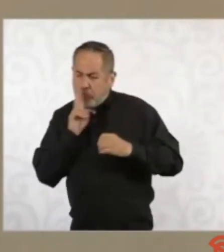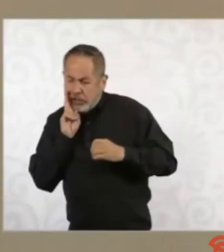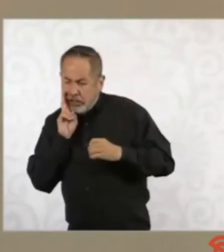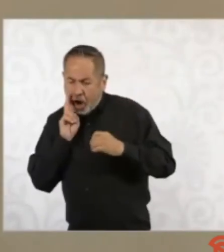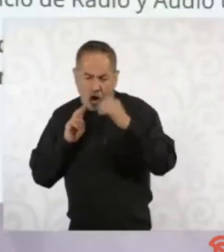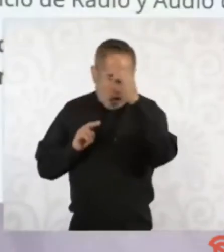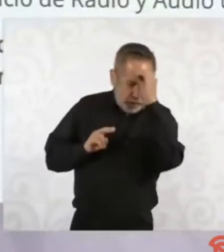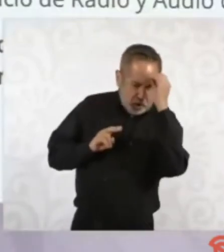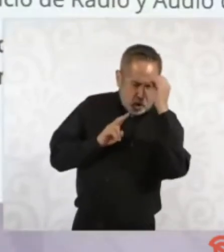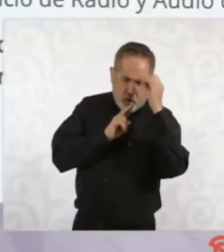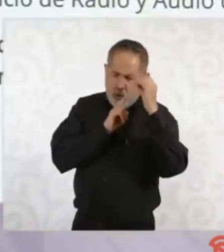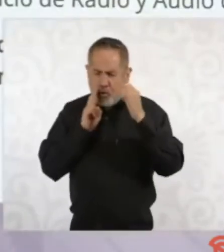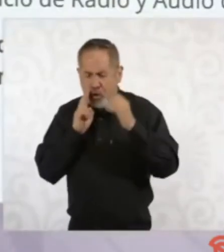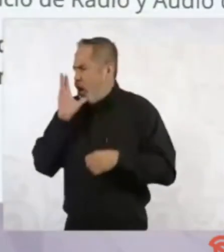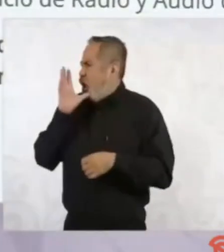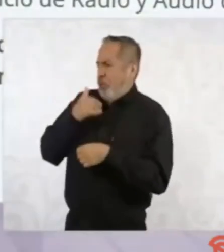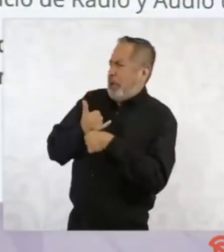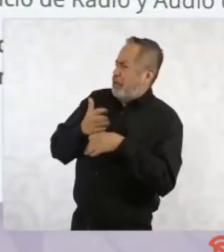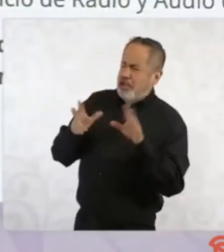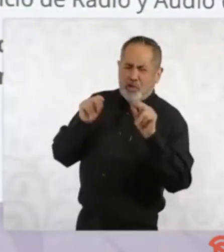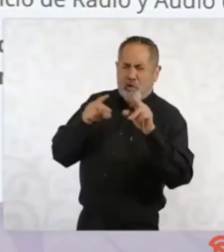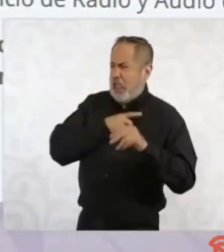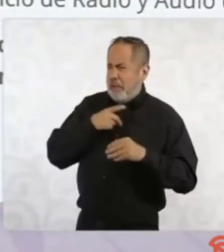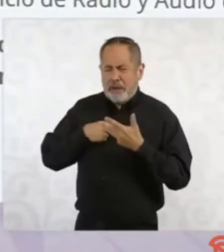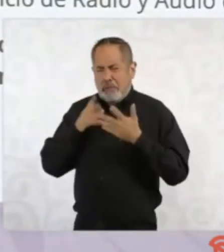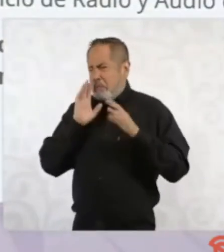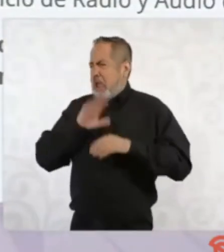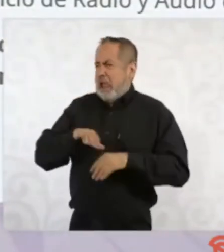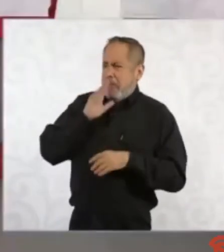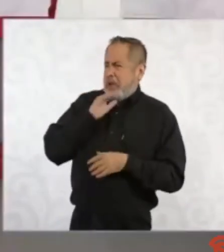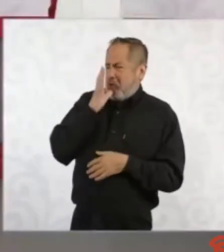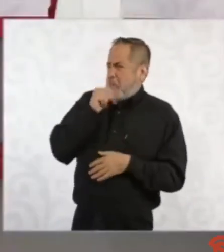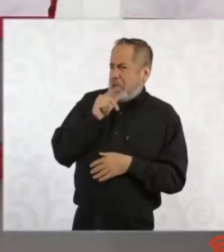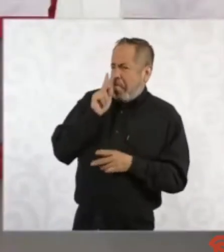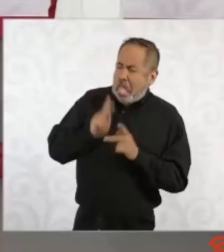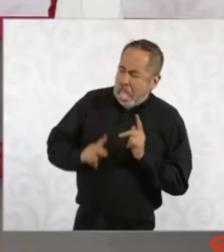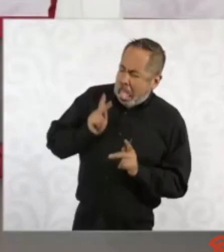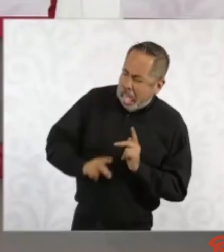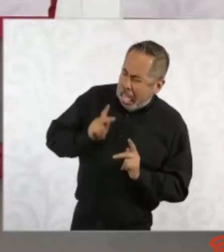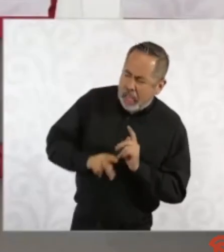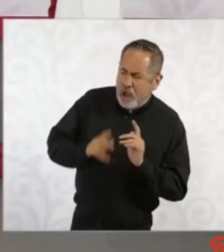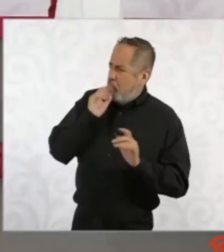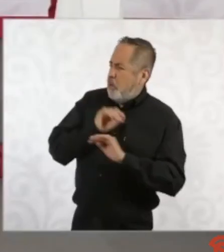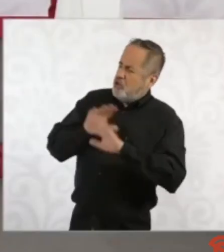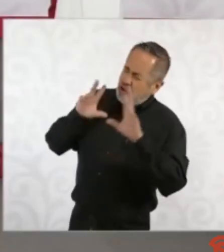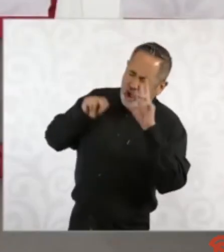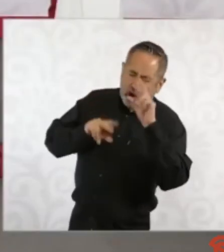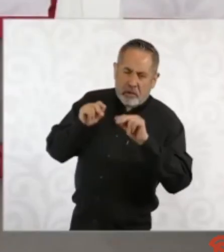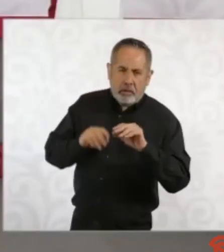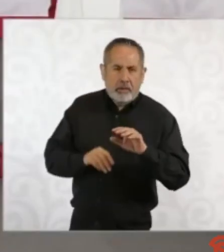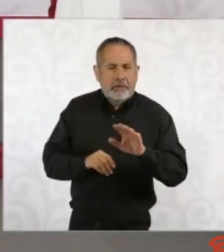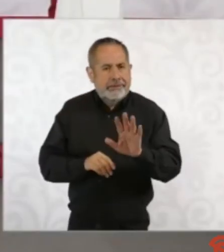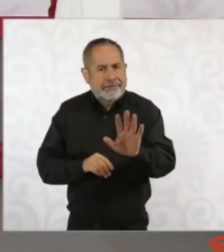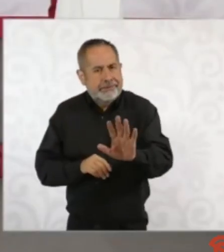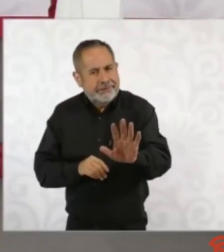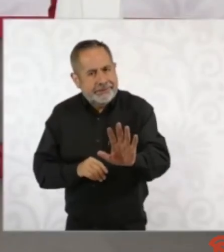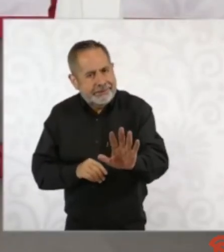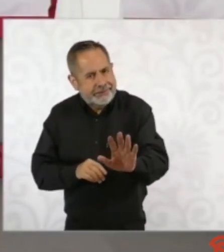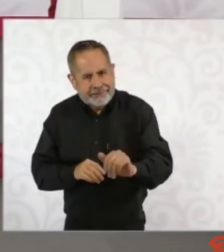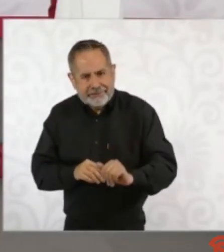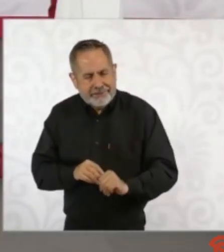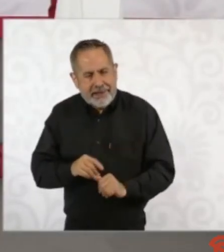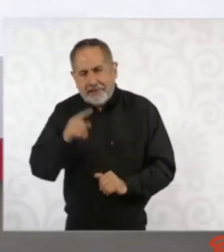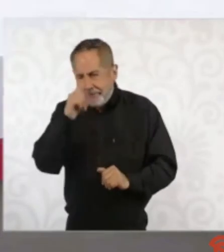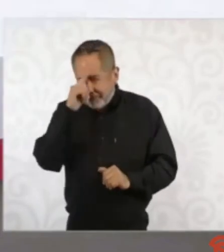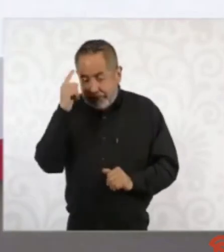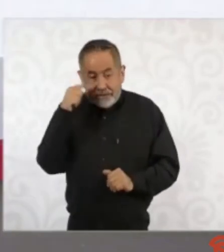cada comentario para establecer que se trata de publicidad. Ahí está. En el caso de televisión